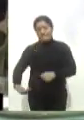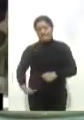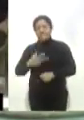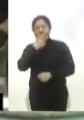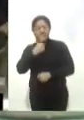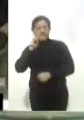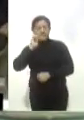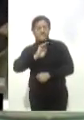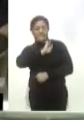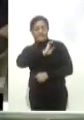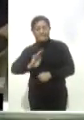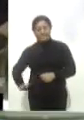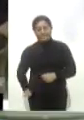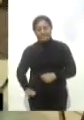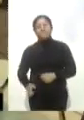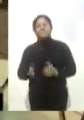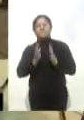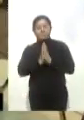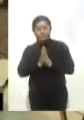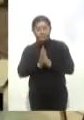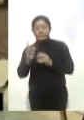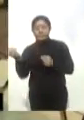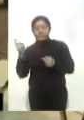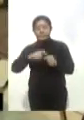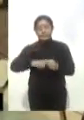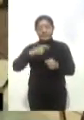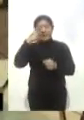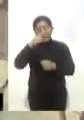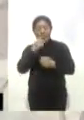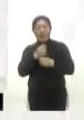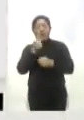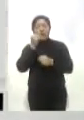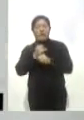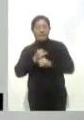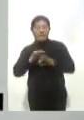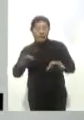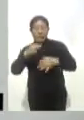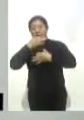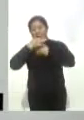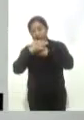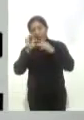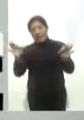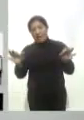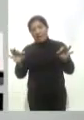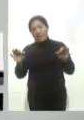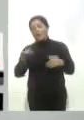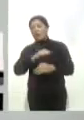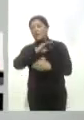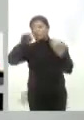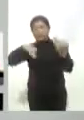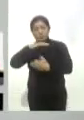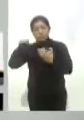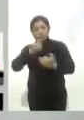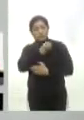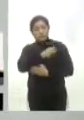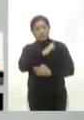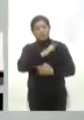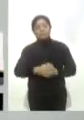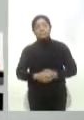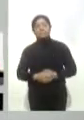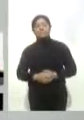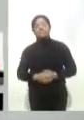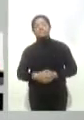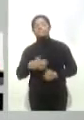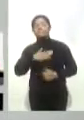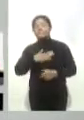gobierno del estado en materia de promoción y prevención a la salud. Pero no nos tenemos que preparar para la atención del que va a llegar a